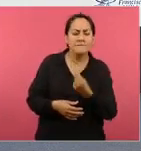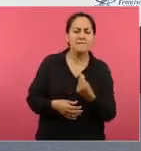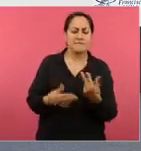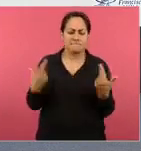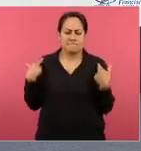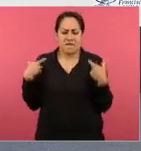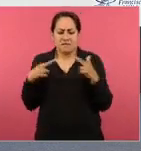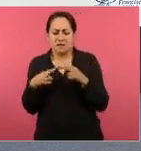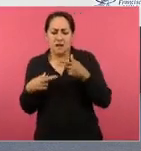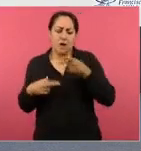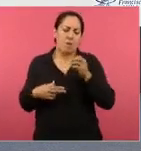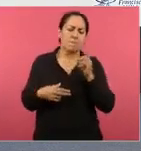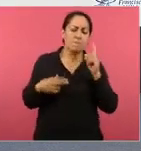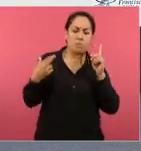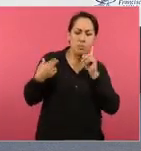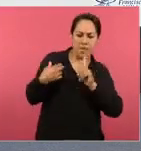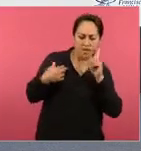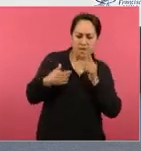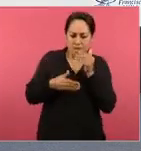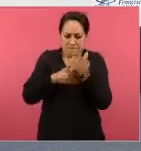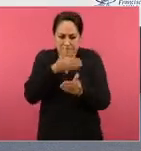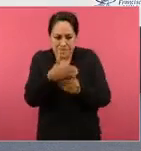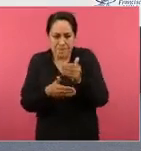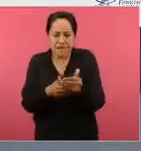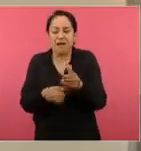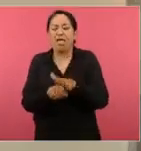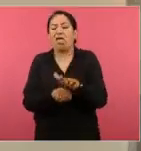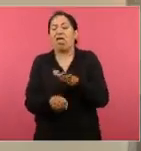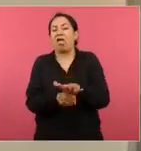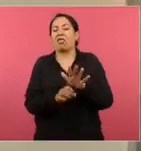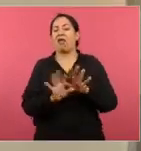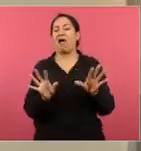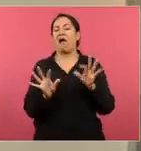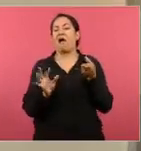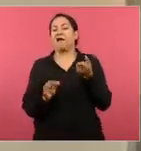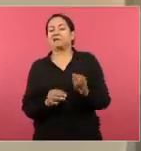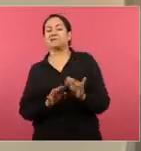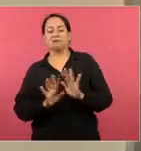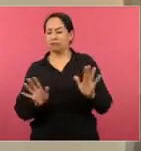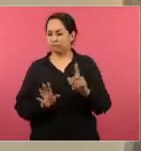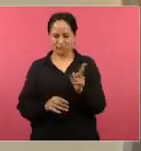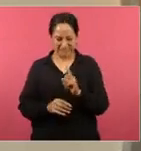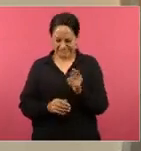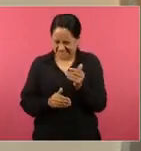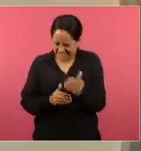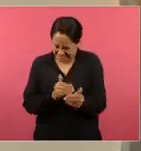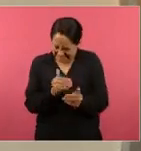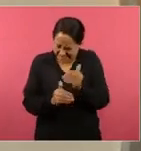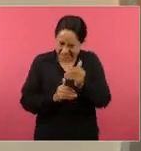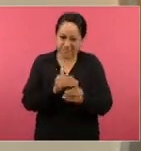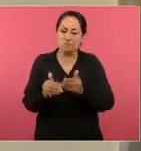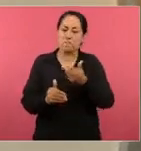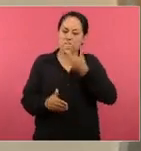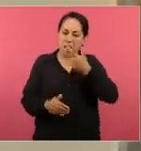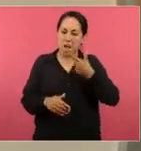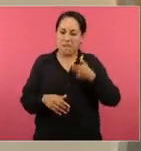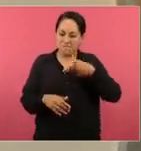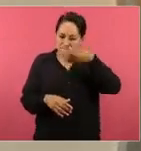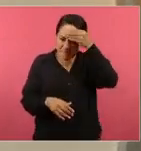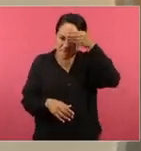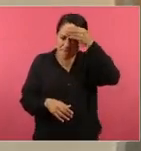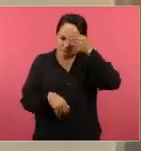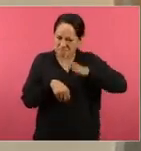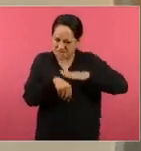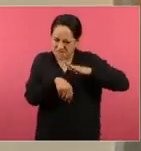es aquel que no está satisfecho con lo que sabe y con lo que hace, porque cada día procura saber más y hacer mejor